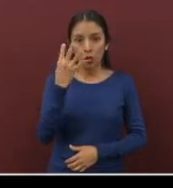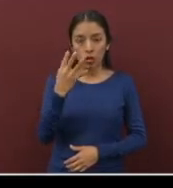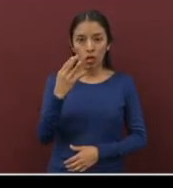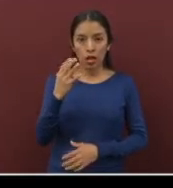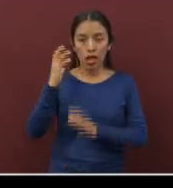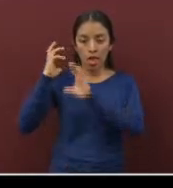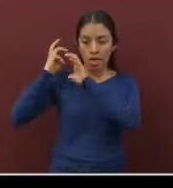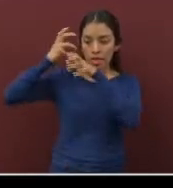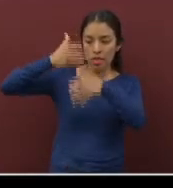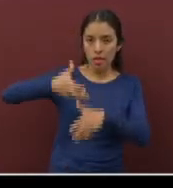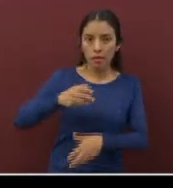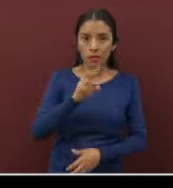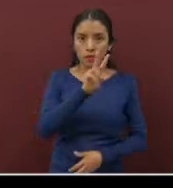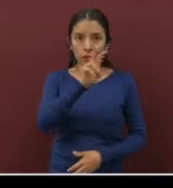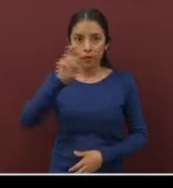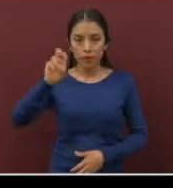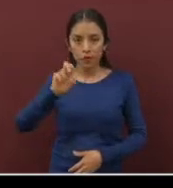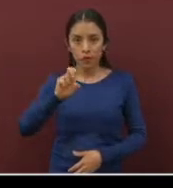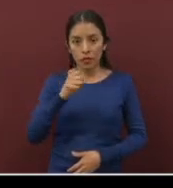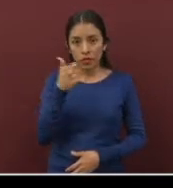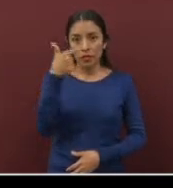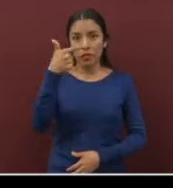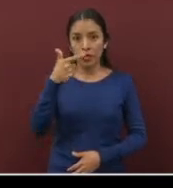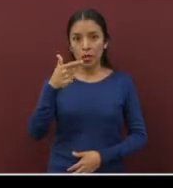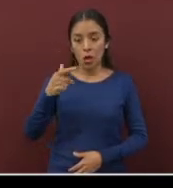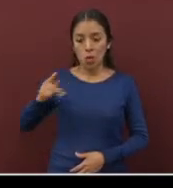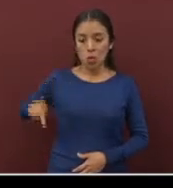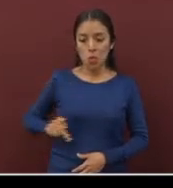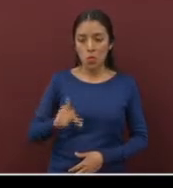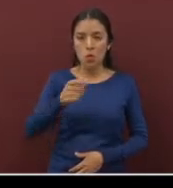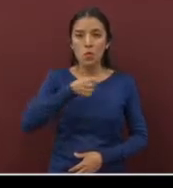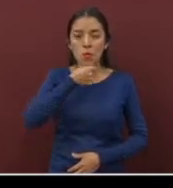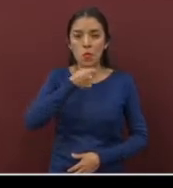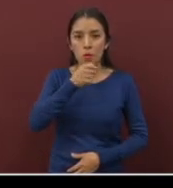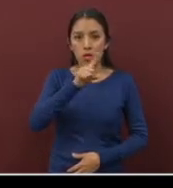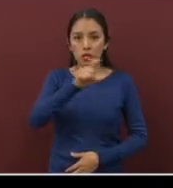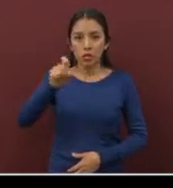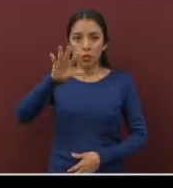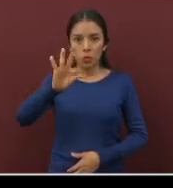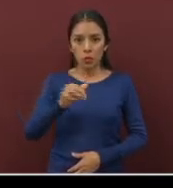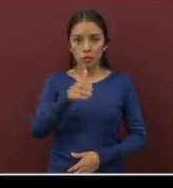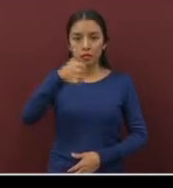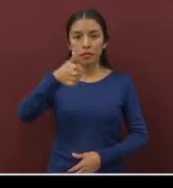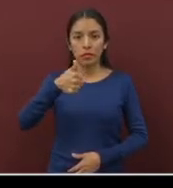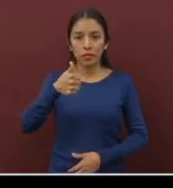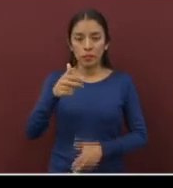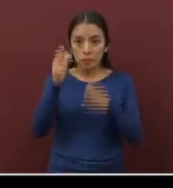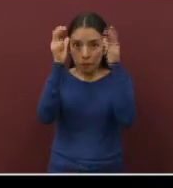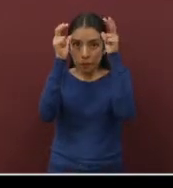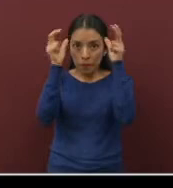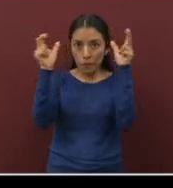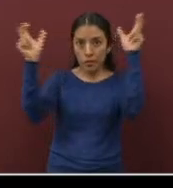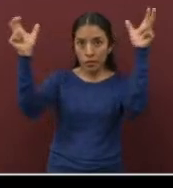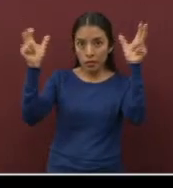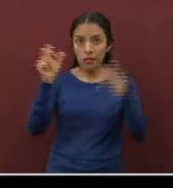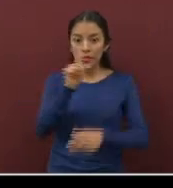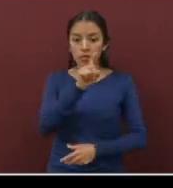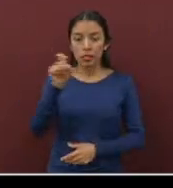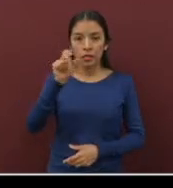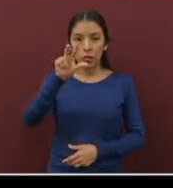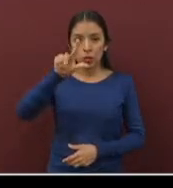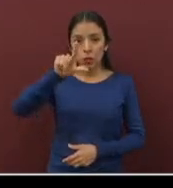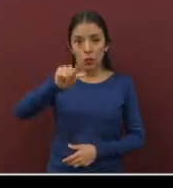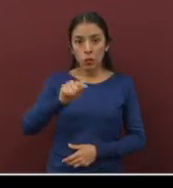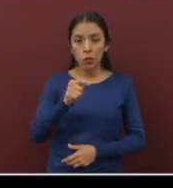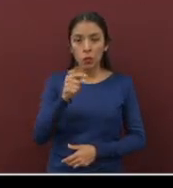con 207 puebloviejo 146 nissan 141